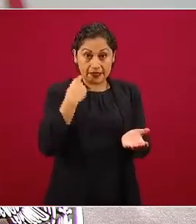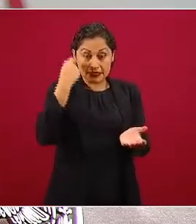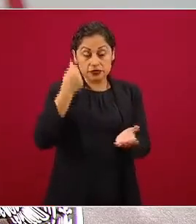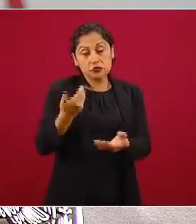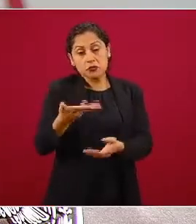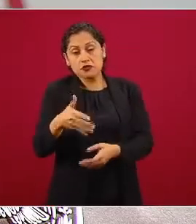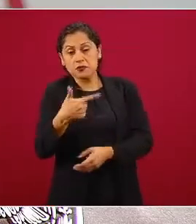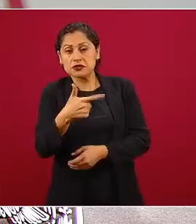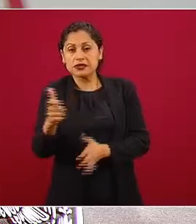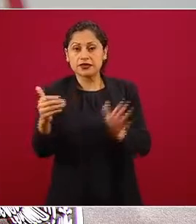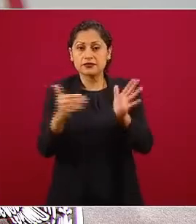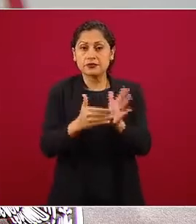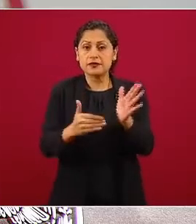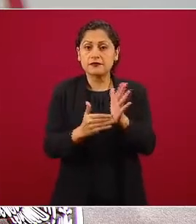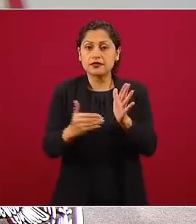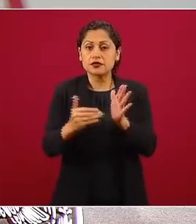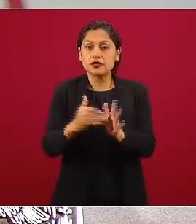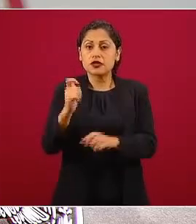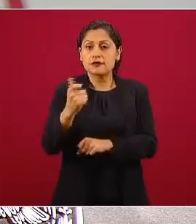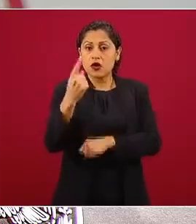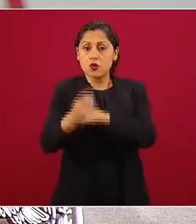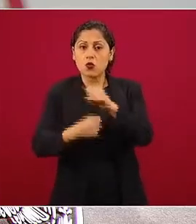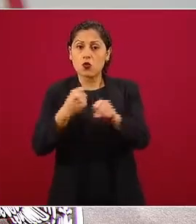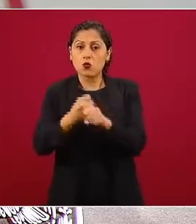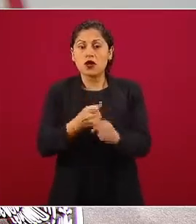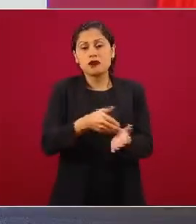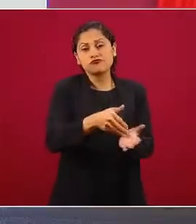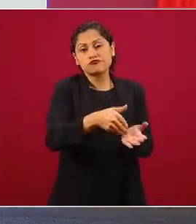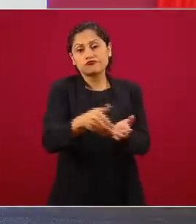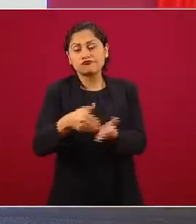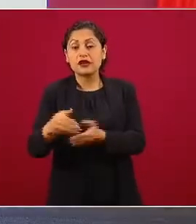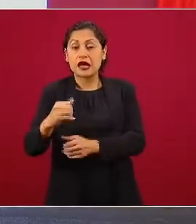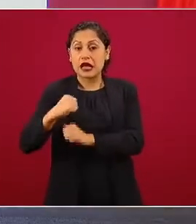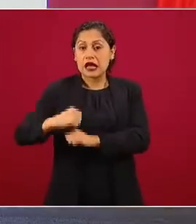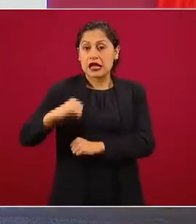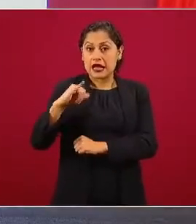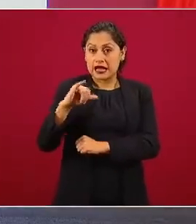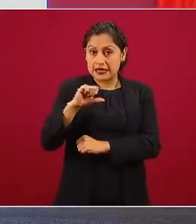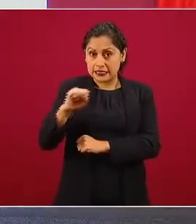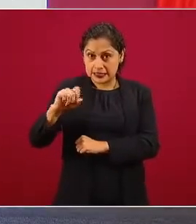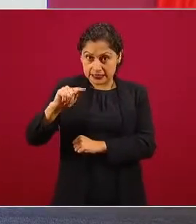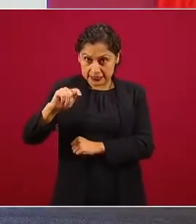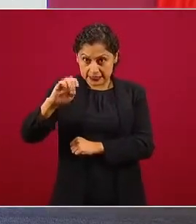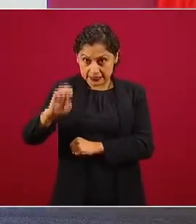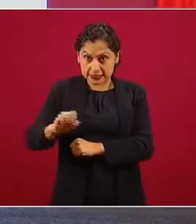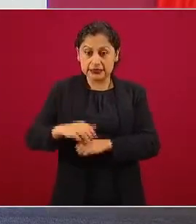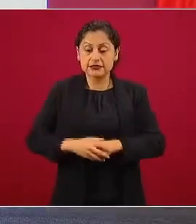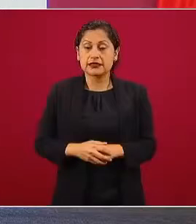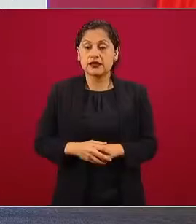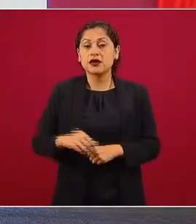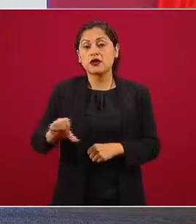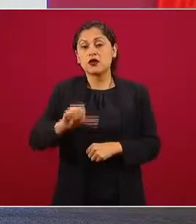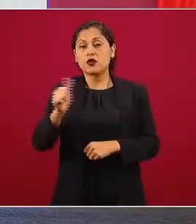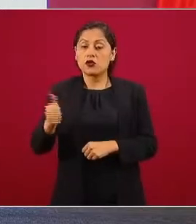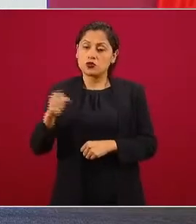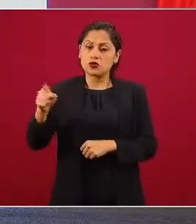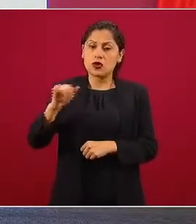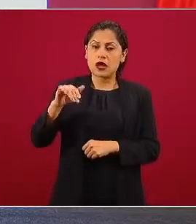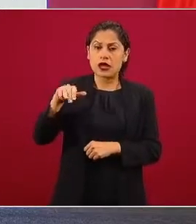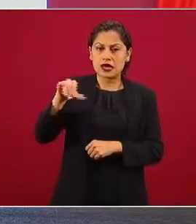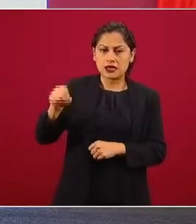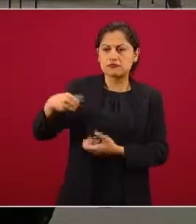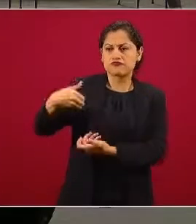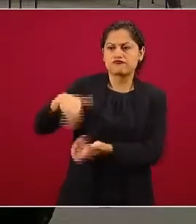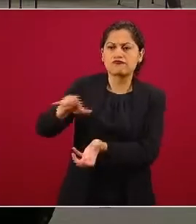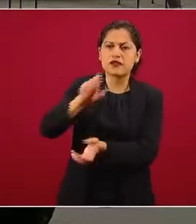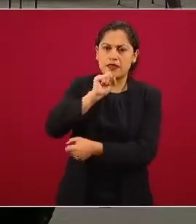millones de pesos al año al sistema de pensiones del ISSSTE, más de 300,000 millones de pesos al año al sistema del IMSS. Entonces, una